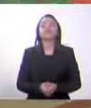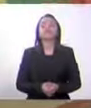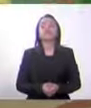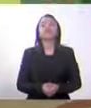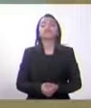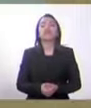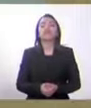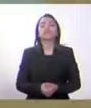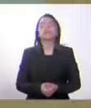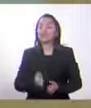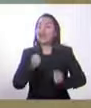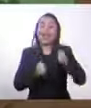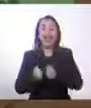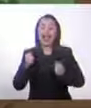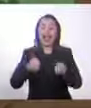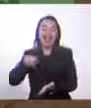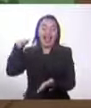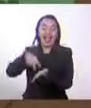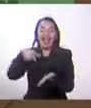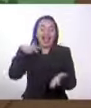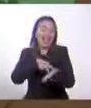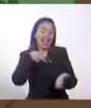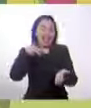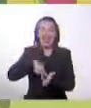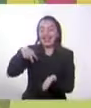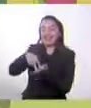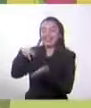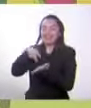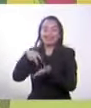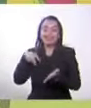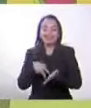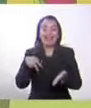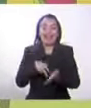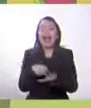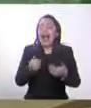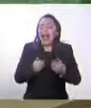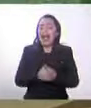¡Otro charco! ¡Ay, no!